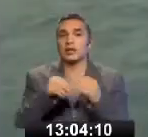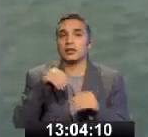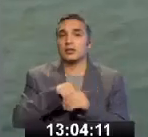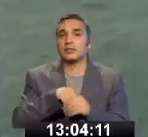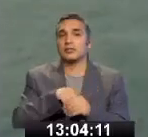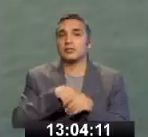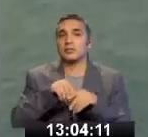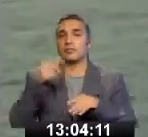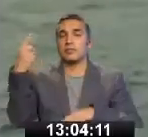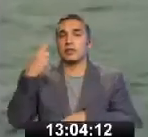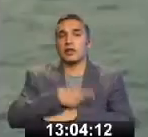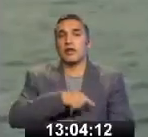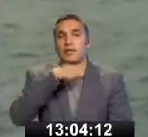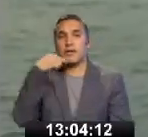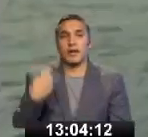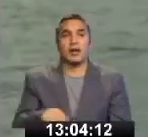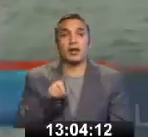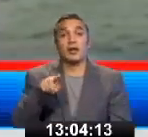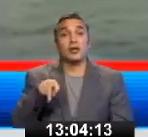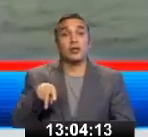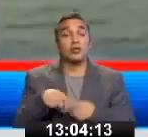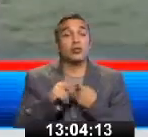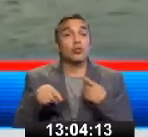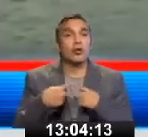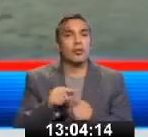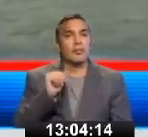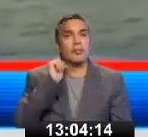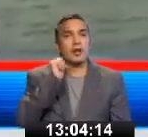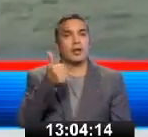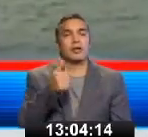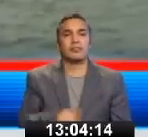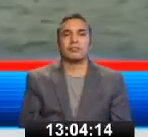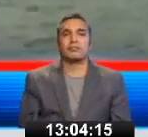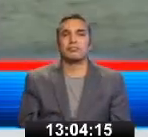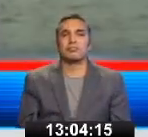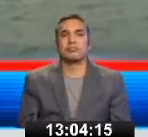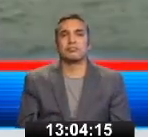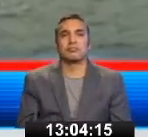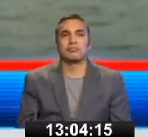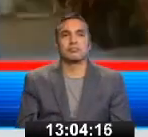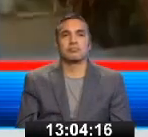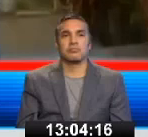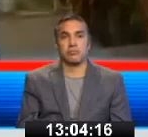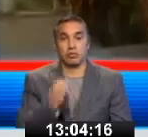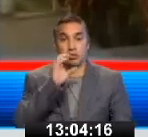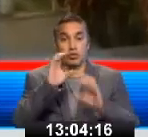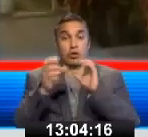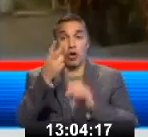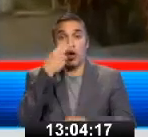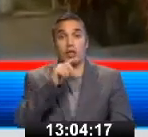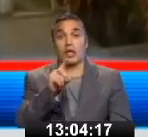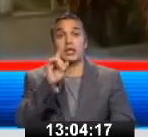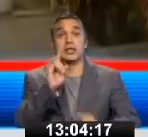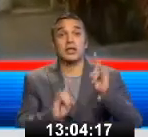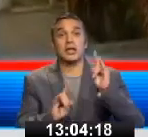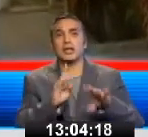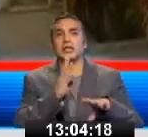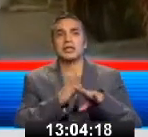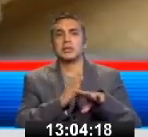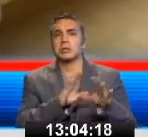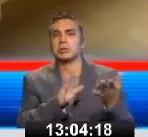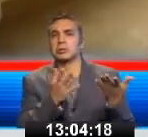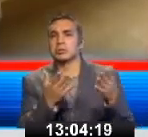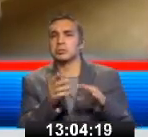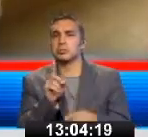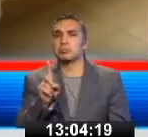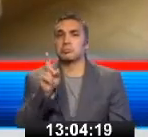en torno a los días de asueto que se inician desde el día de mañana. Hemos conversado también con la parte hotelera aquí en Salinas, quienes hablan de que por lo